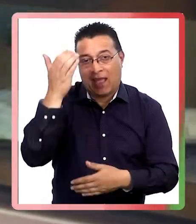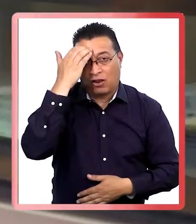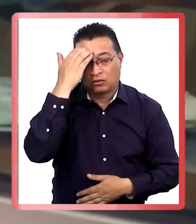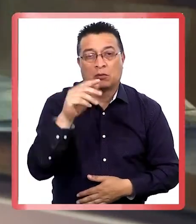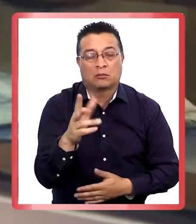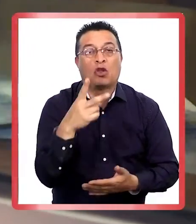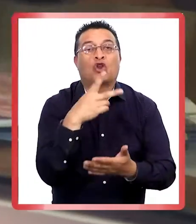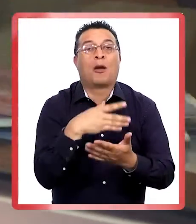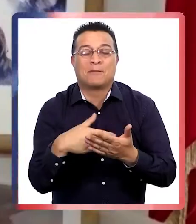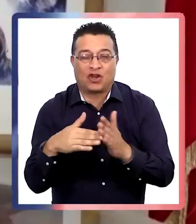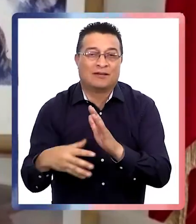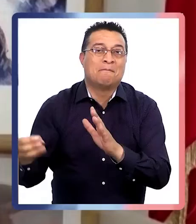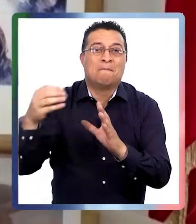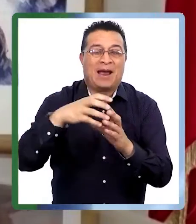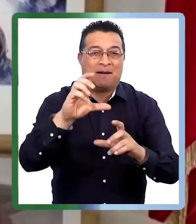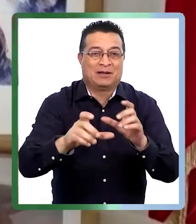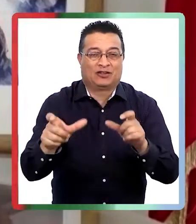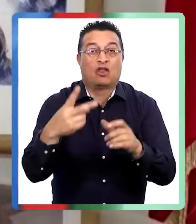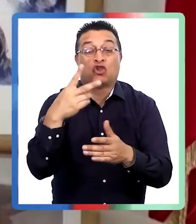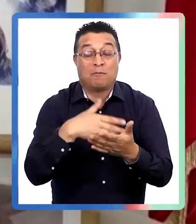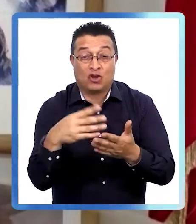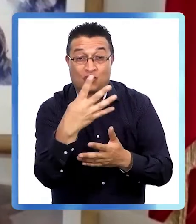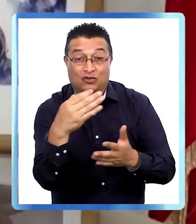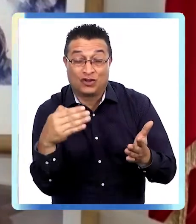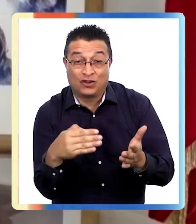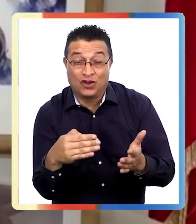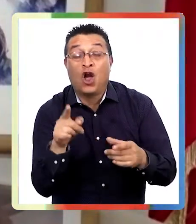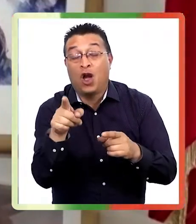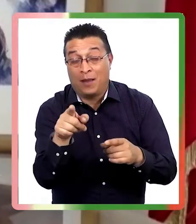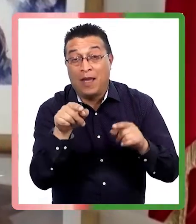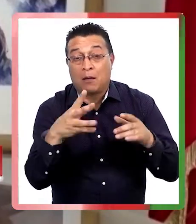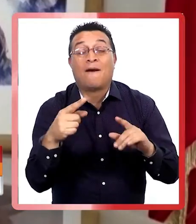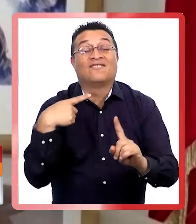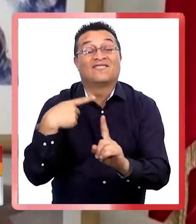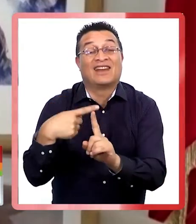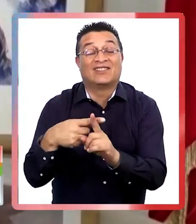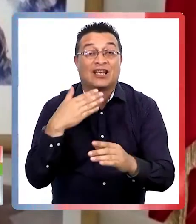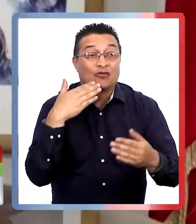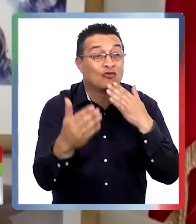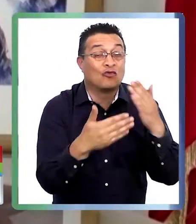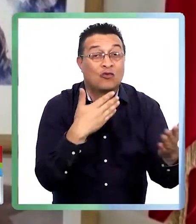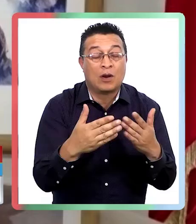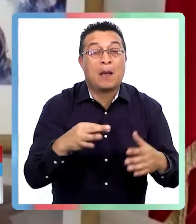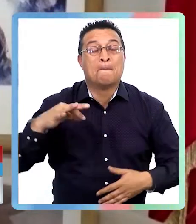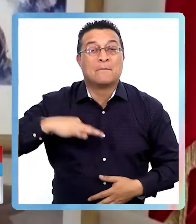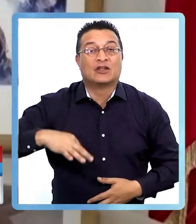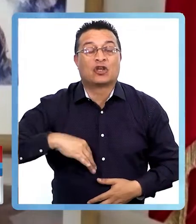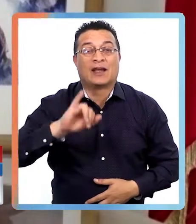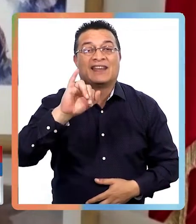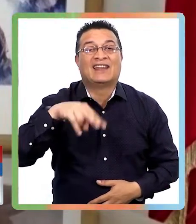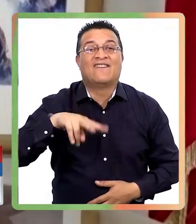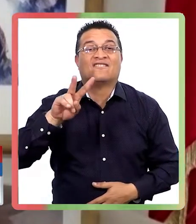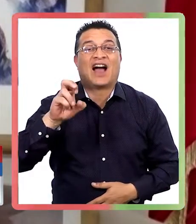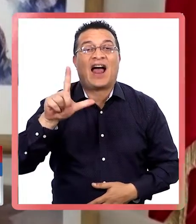agosto, ahí llegas 2 millones, y después la diferencia con 2,4 millones son los beneficiarios con la pensión